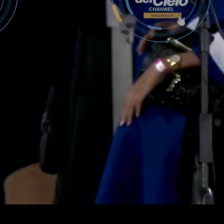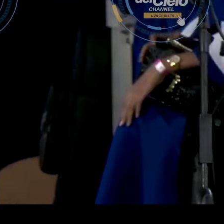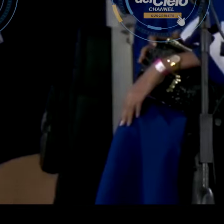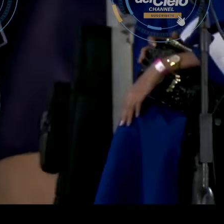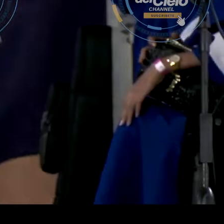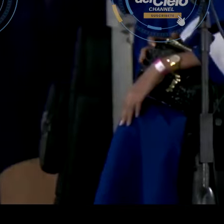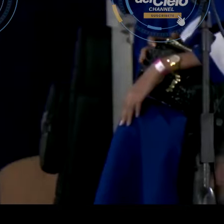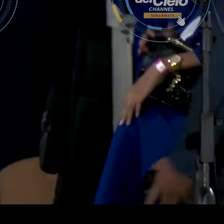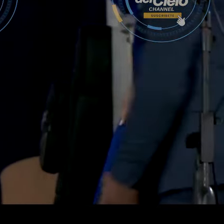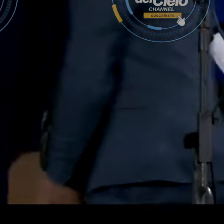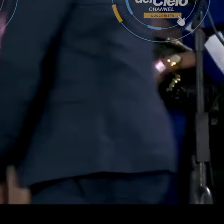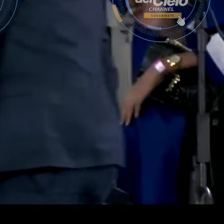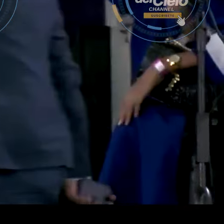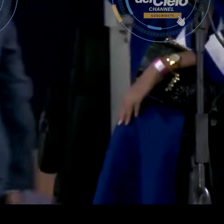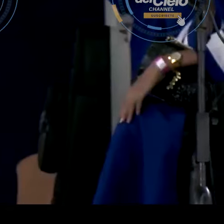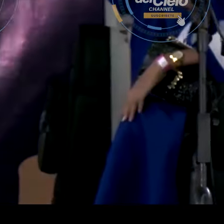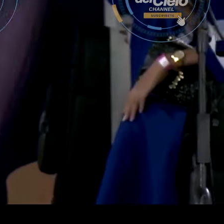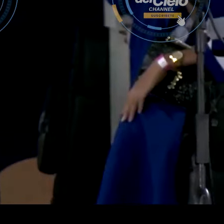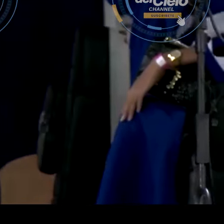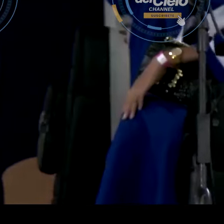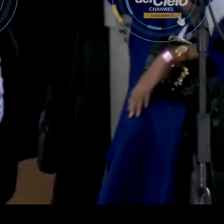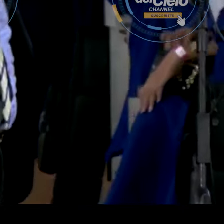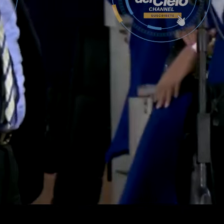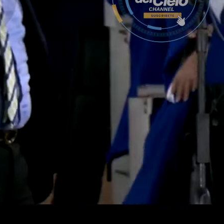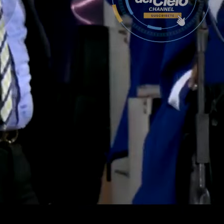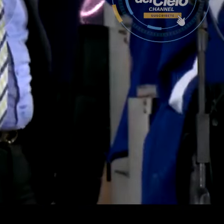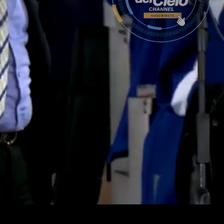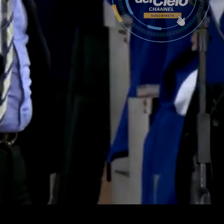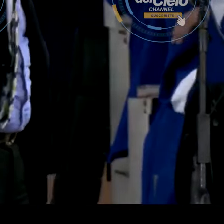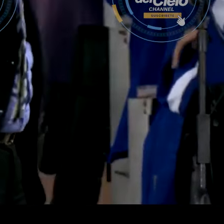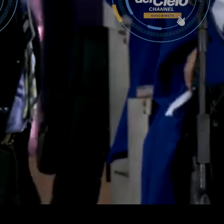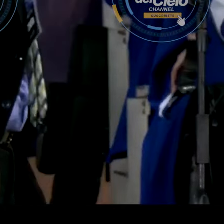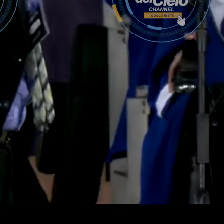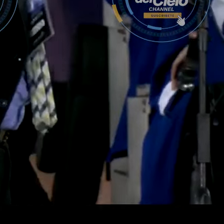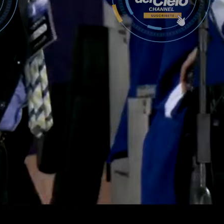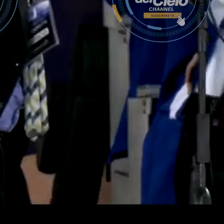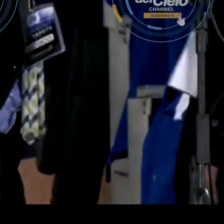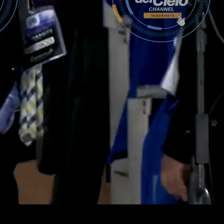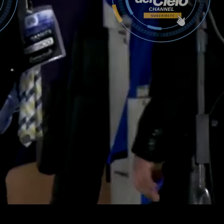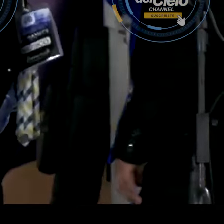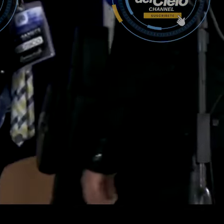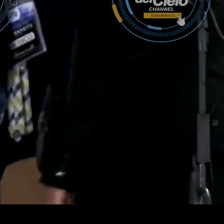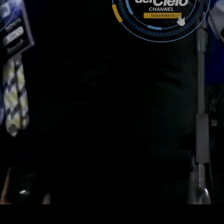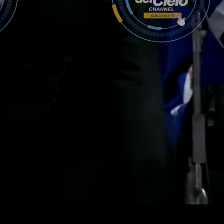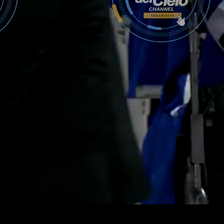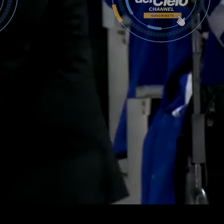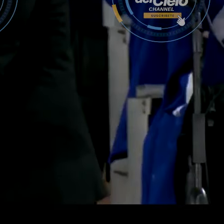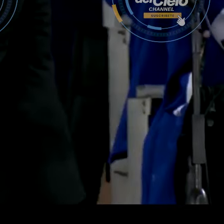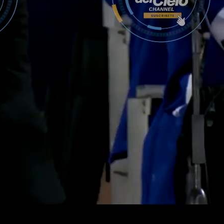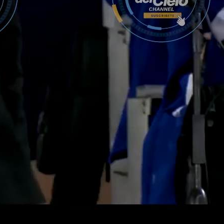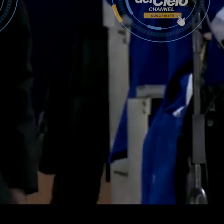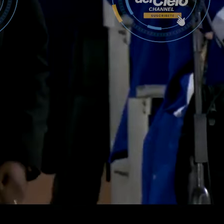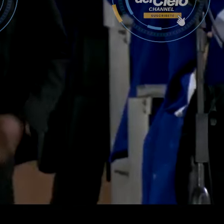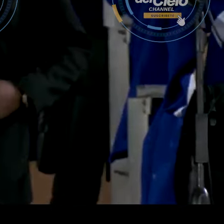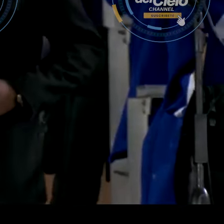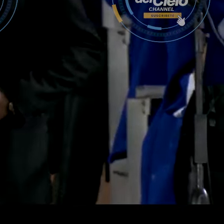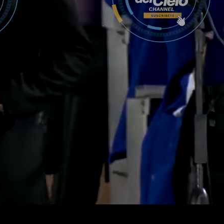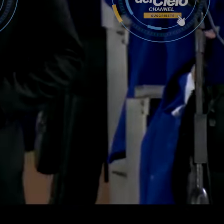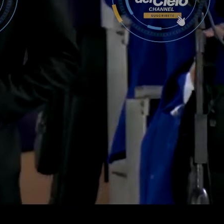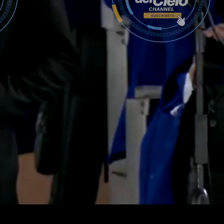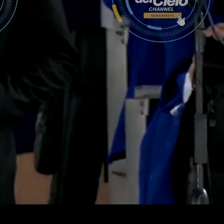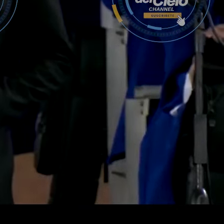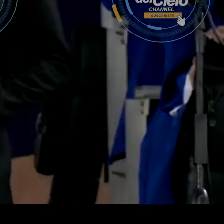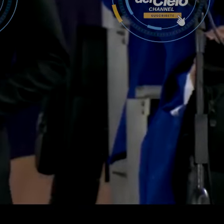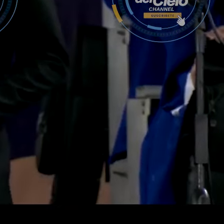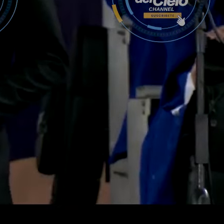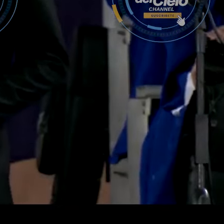Mire los amigos que están a su alrededor. Ore con ellos y dígales: